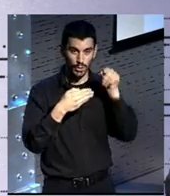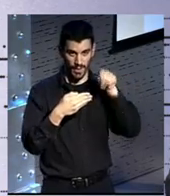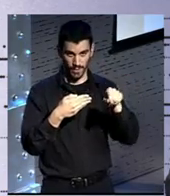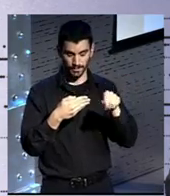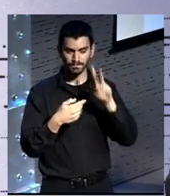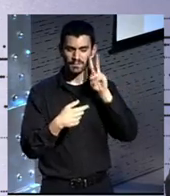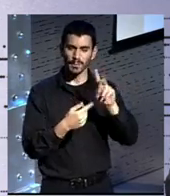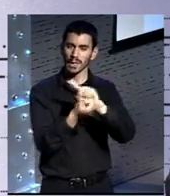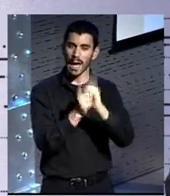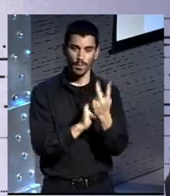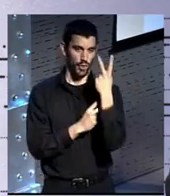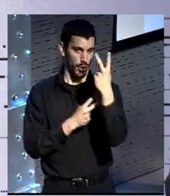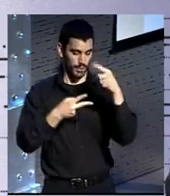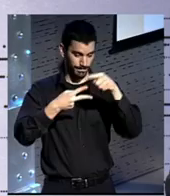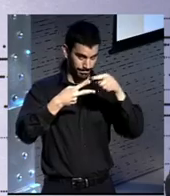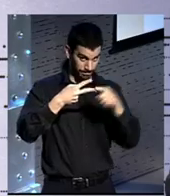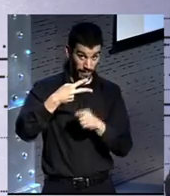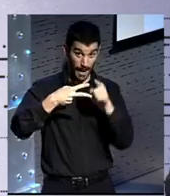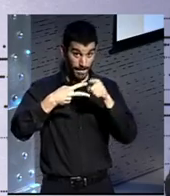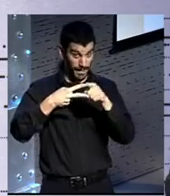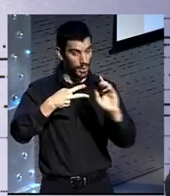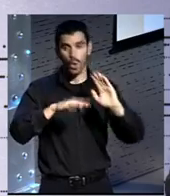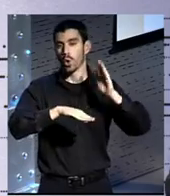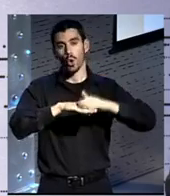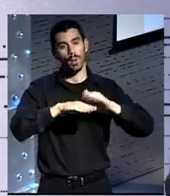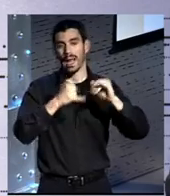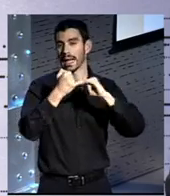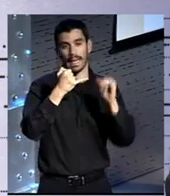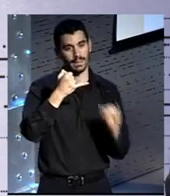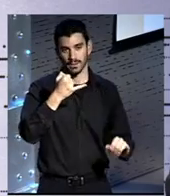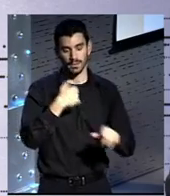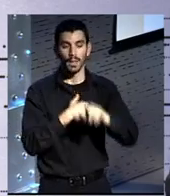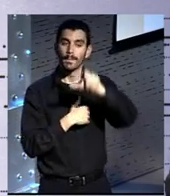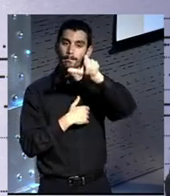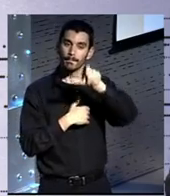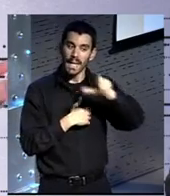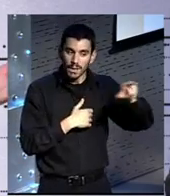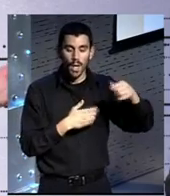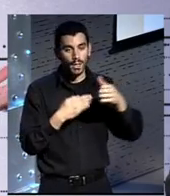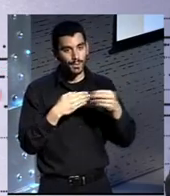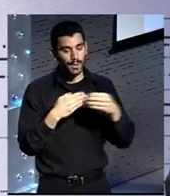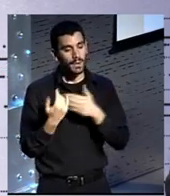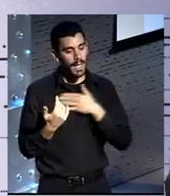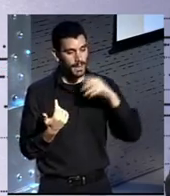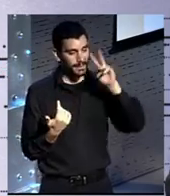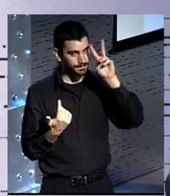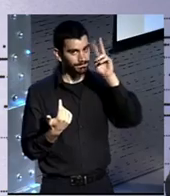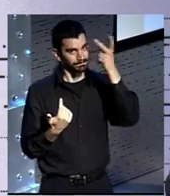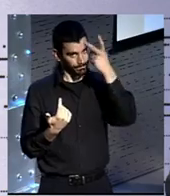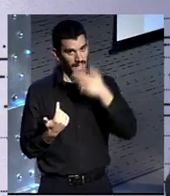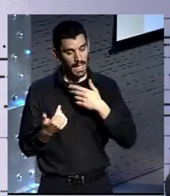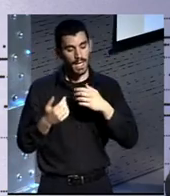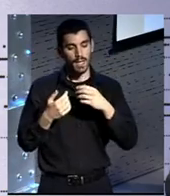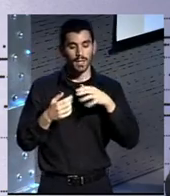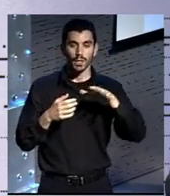crisis. Al final no deja de ser cierto que la gente quiere hacer un consumo más responsable. Lo estamos viendo todos, yo creo, en cómo